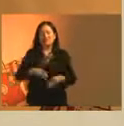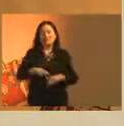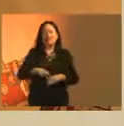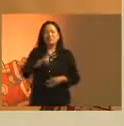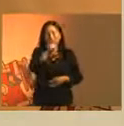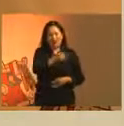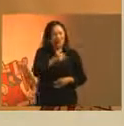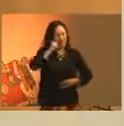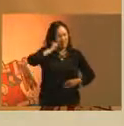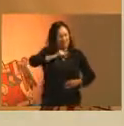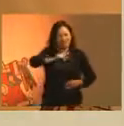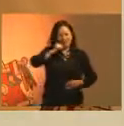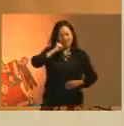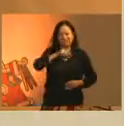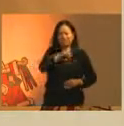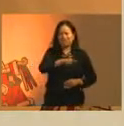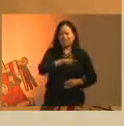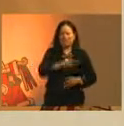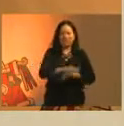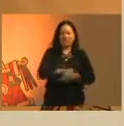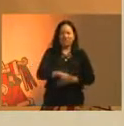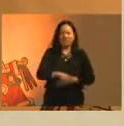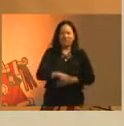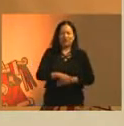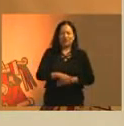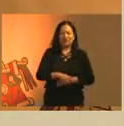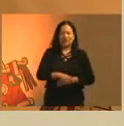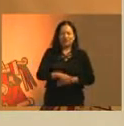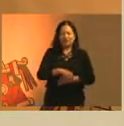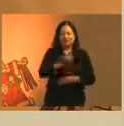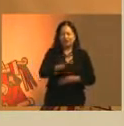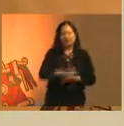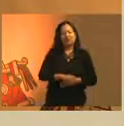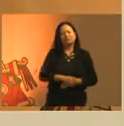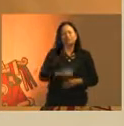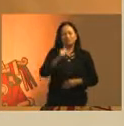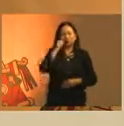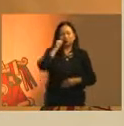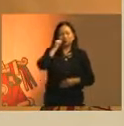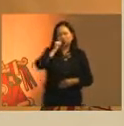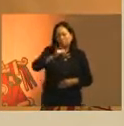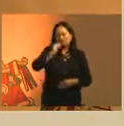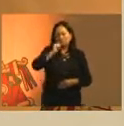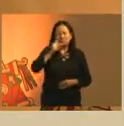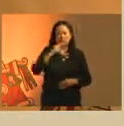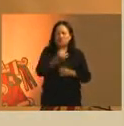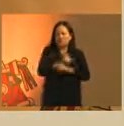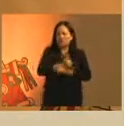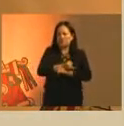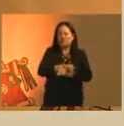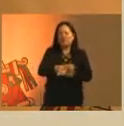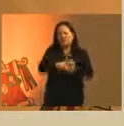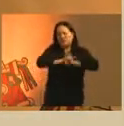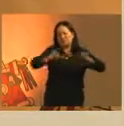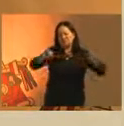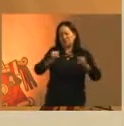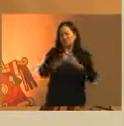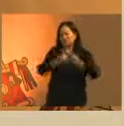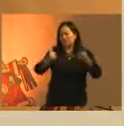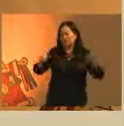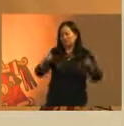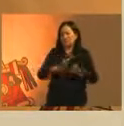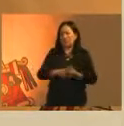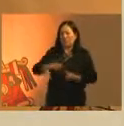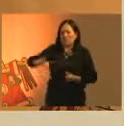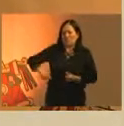él siempre se mantuvo independiente no sólo a nivel movimiento social sino incluso a nivel político siempre se mantuvo independiente de las